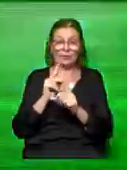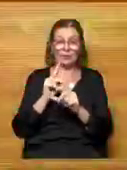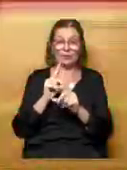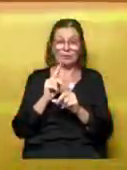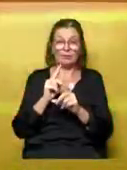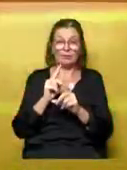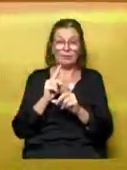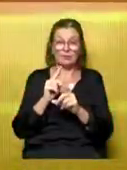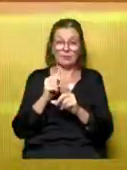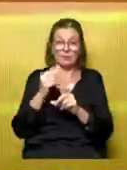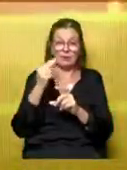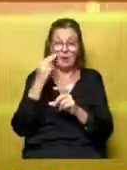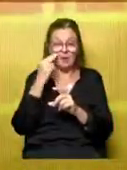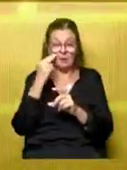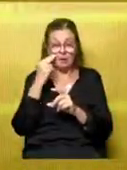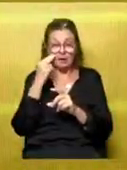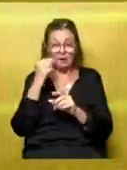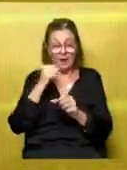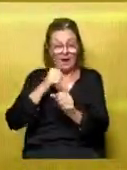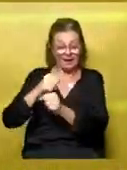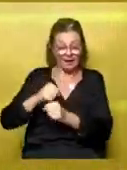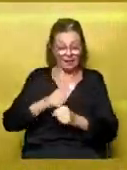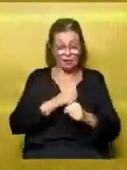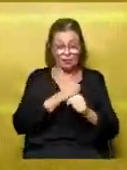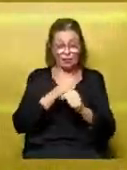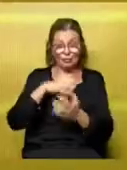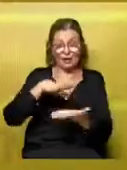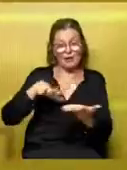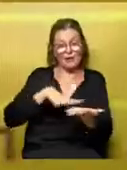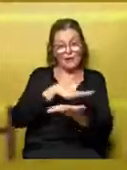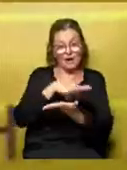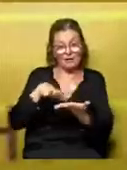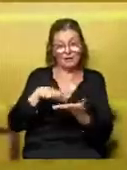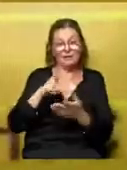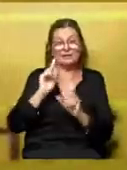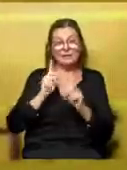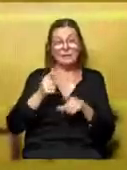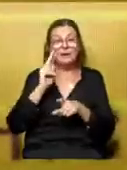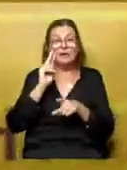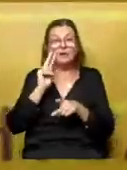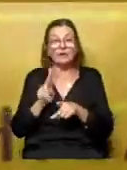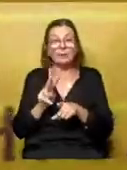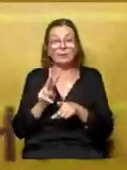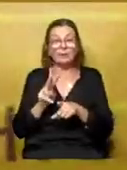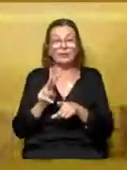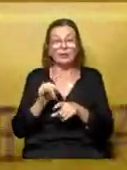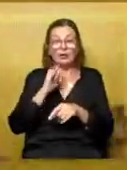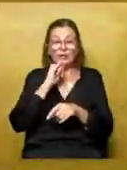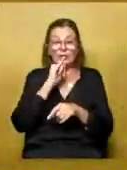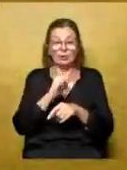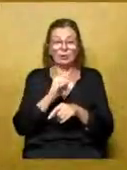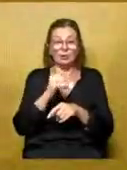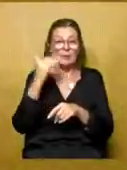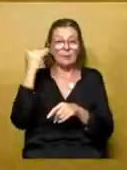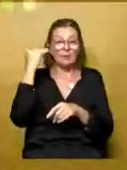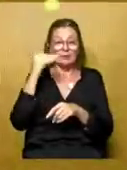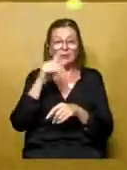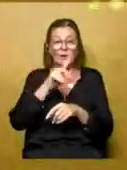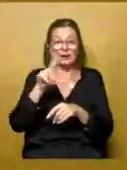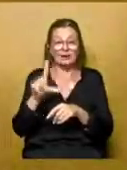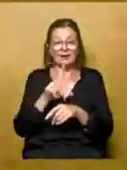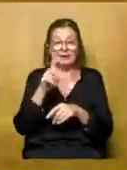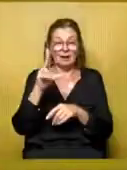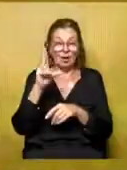La vimos con la proliferación de las ollas populares en los barrios. La vimos también con denuncias de docentes de liceo y